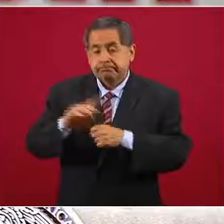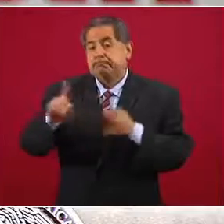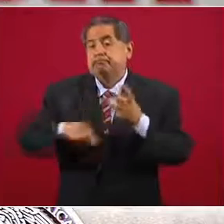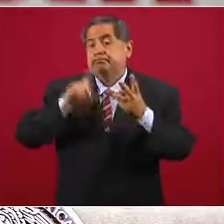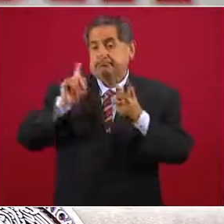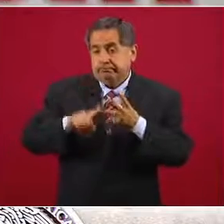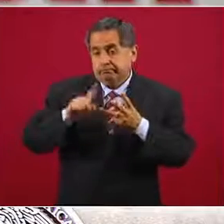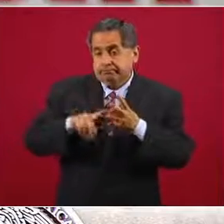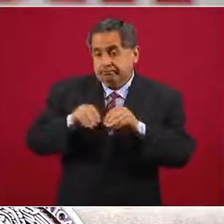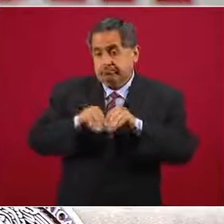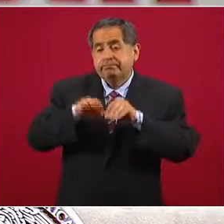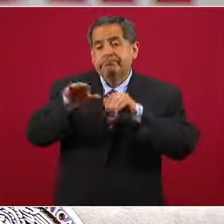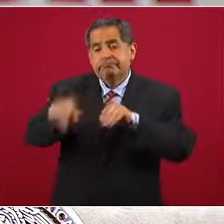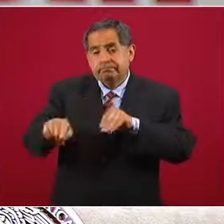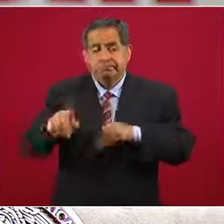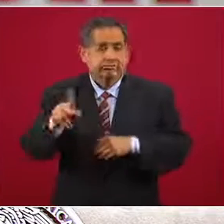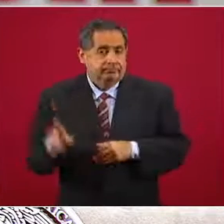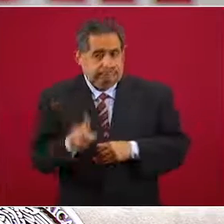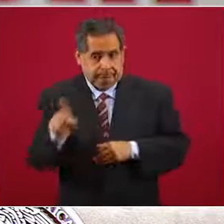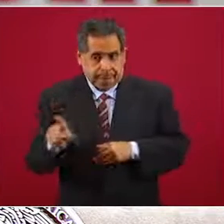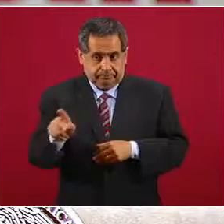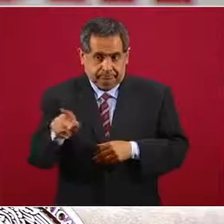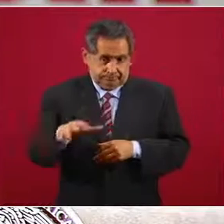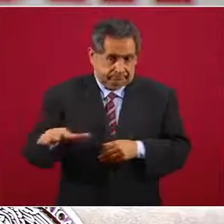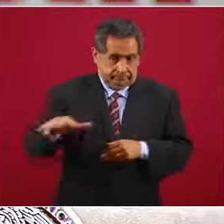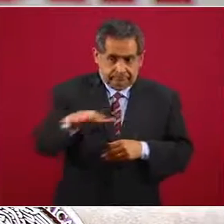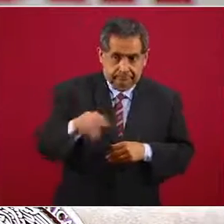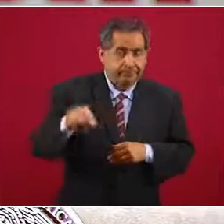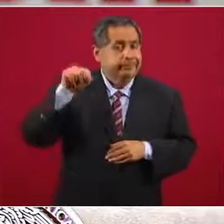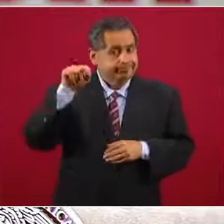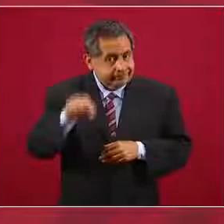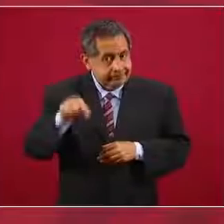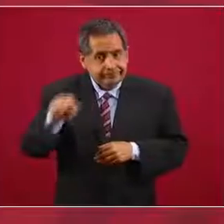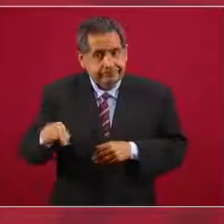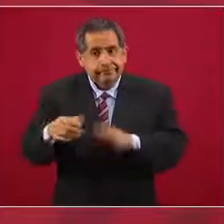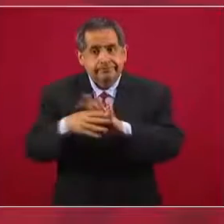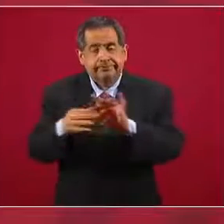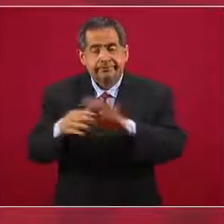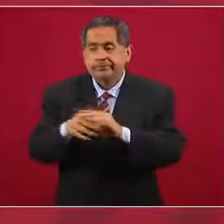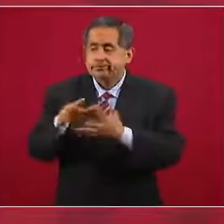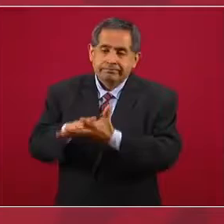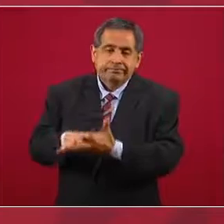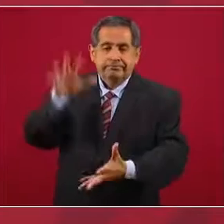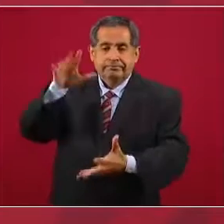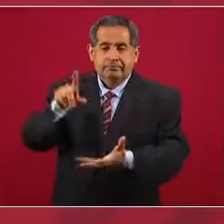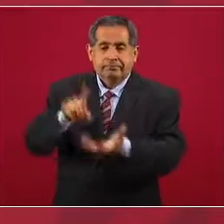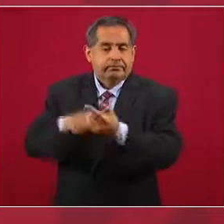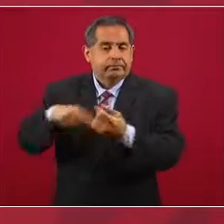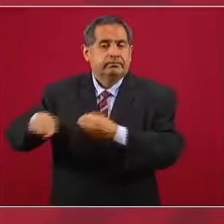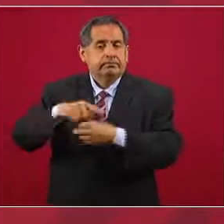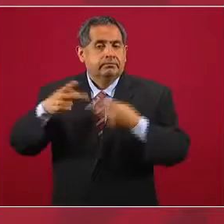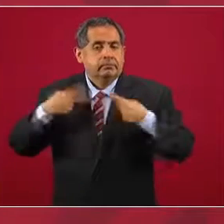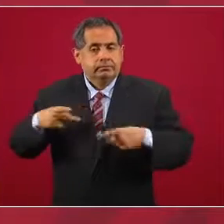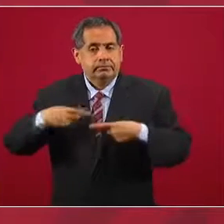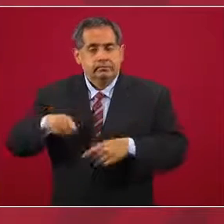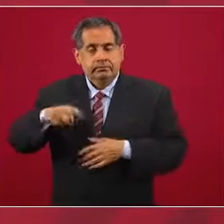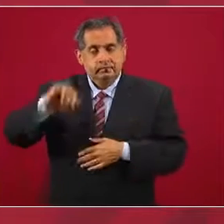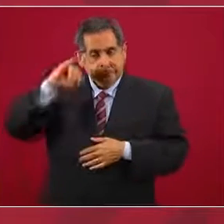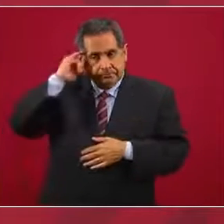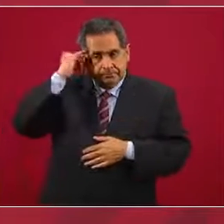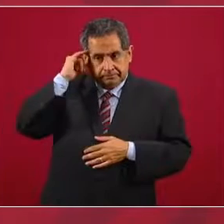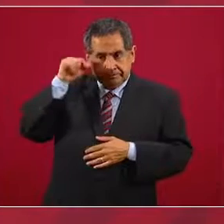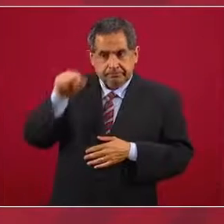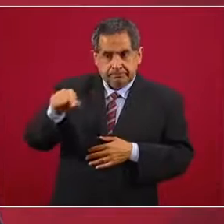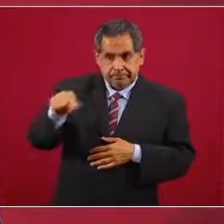se desplazó a las zonas rurales, y en las zonas rurales está la mayoría de la población